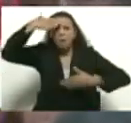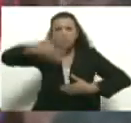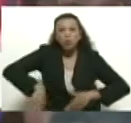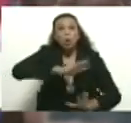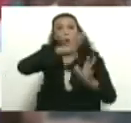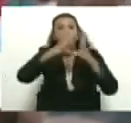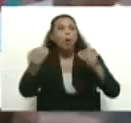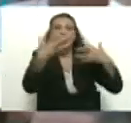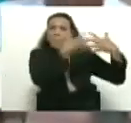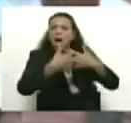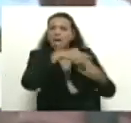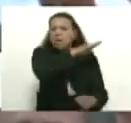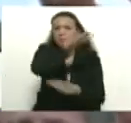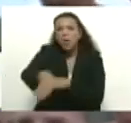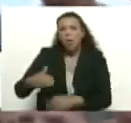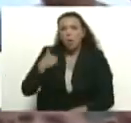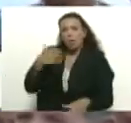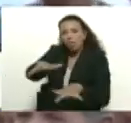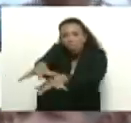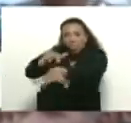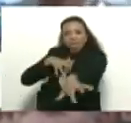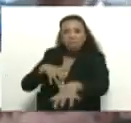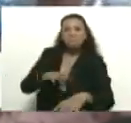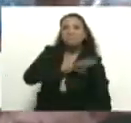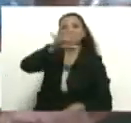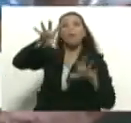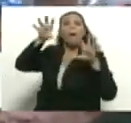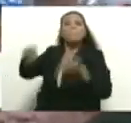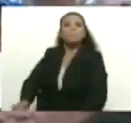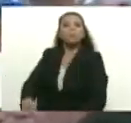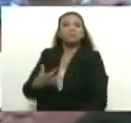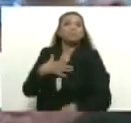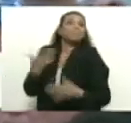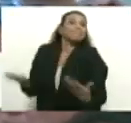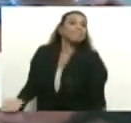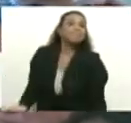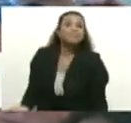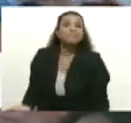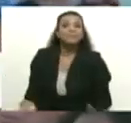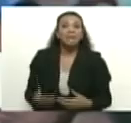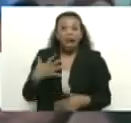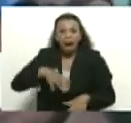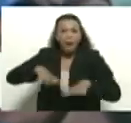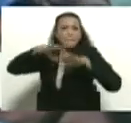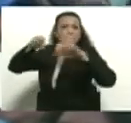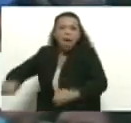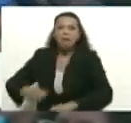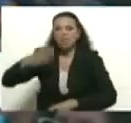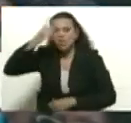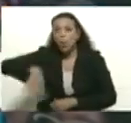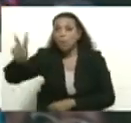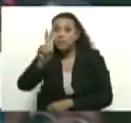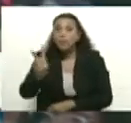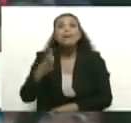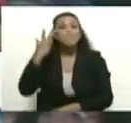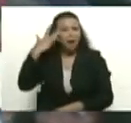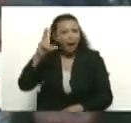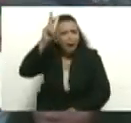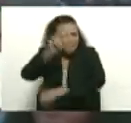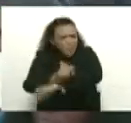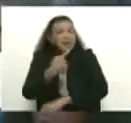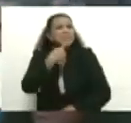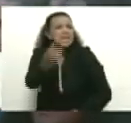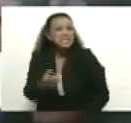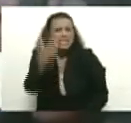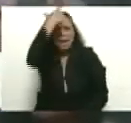otros países en una gran multinacional viniera aquí a Venezuela a invadir a nuestra tierra. Y van a venir a La Vega y